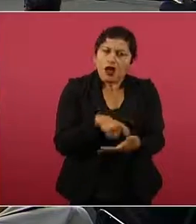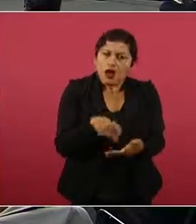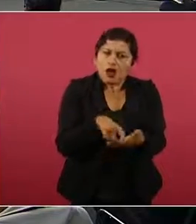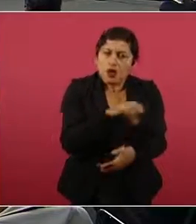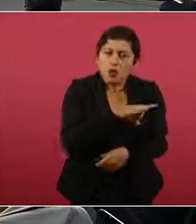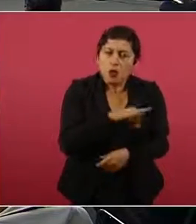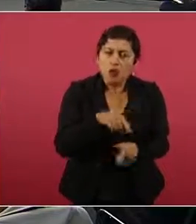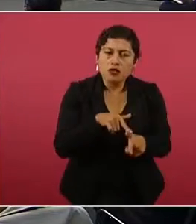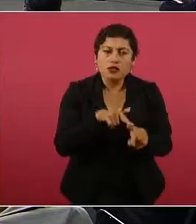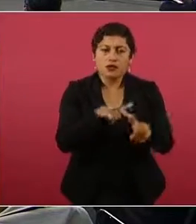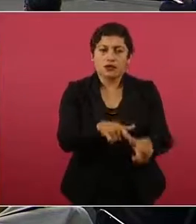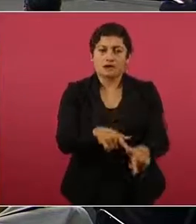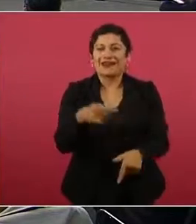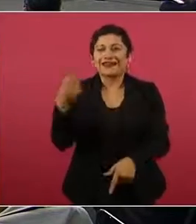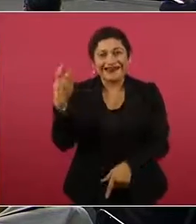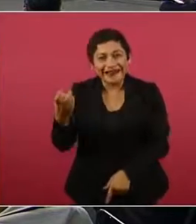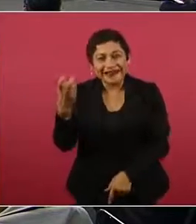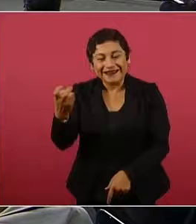Esta es la.